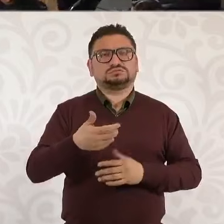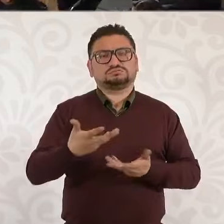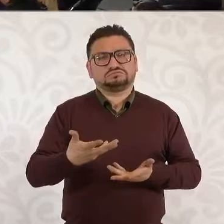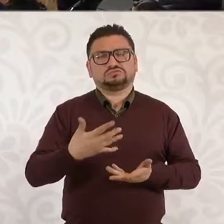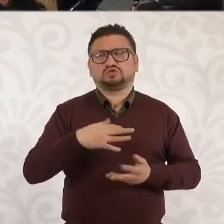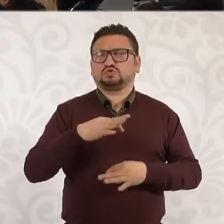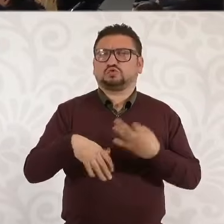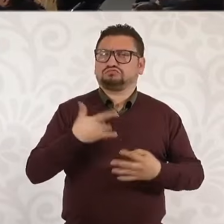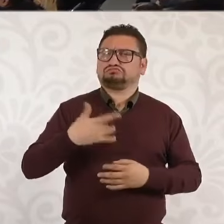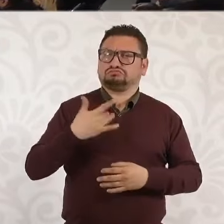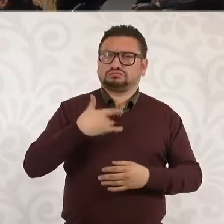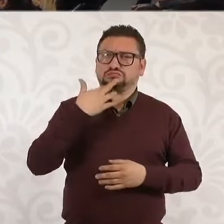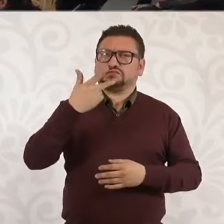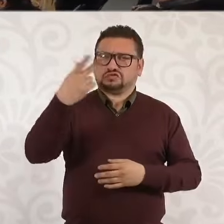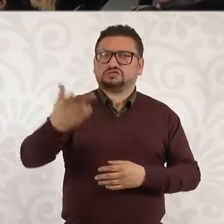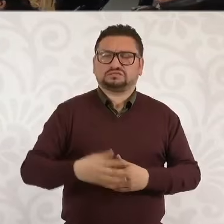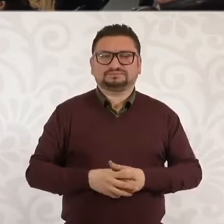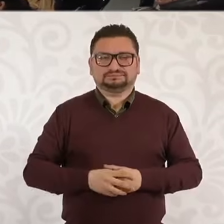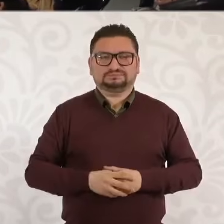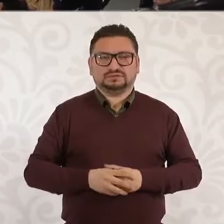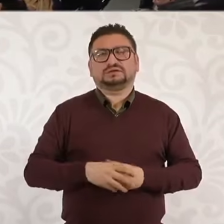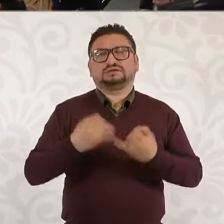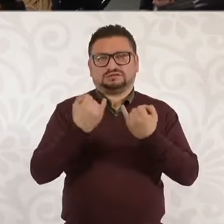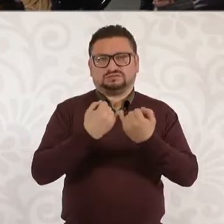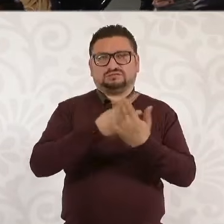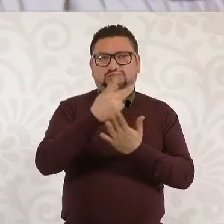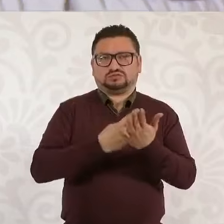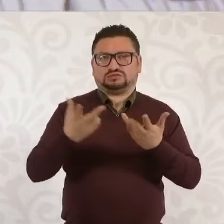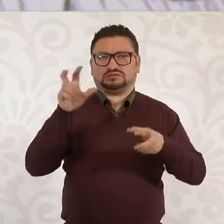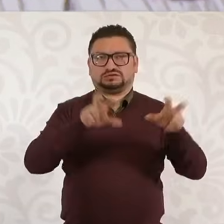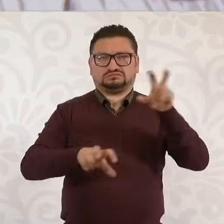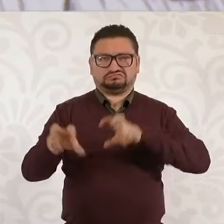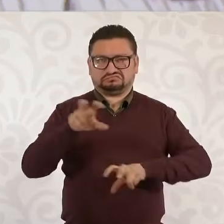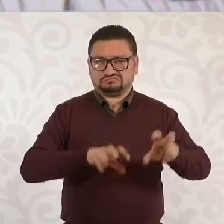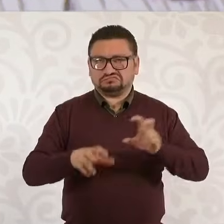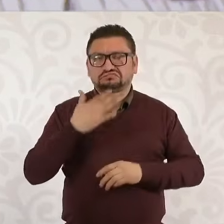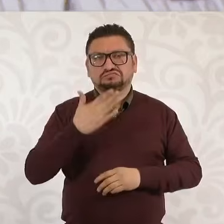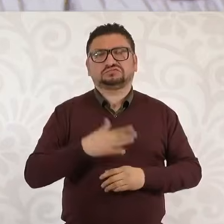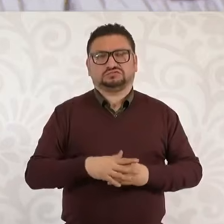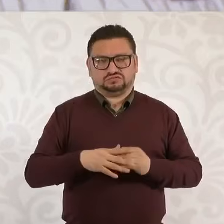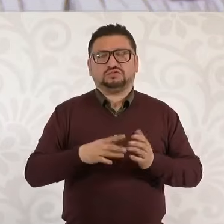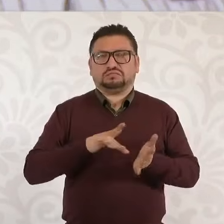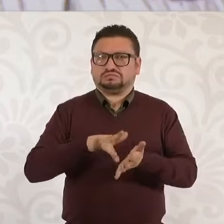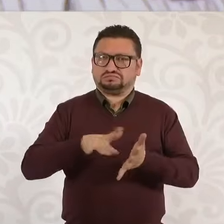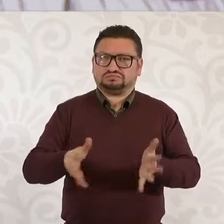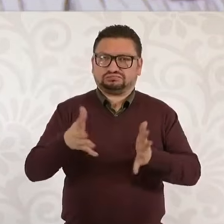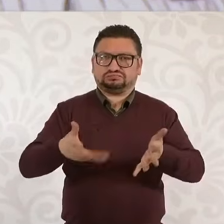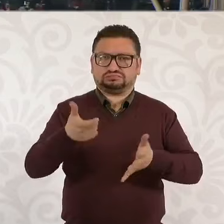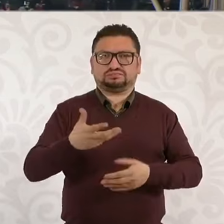todos indican que va a ser mejor año. Y además, con el programa de inversión que traemos, pues vamos a impulsar mucho la